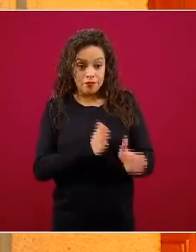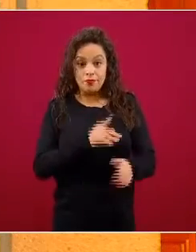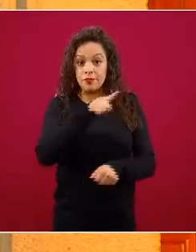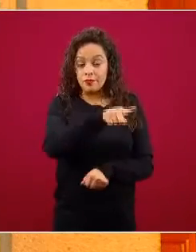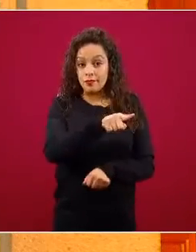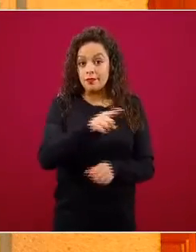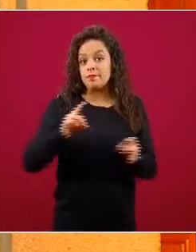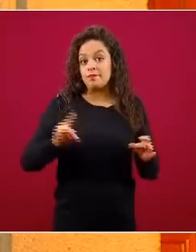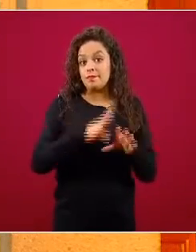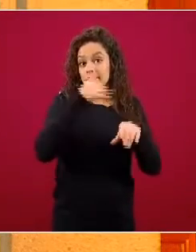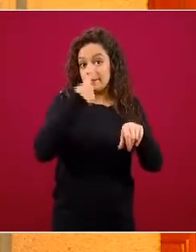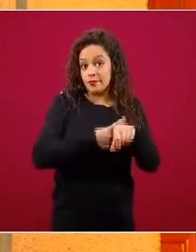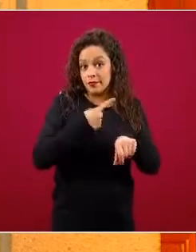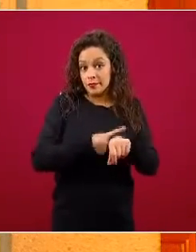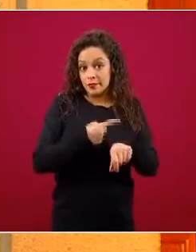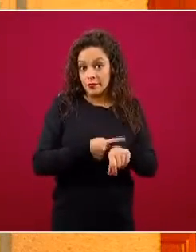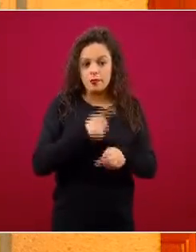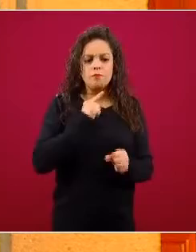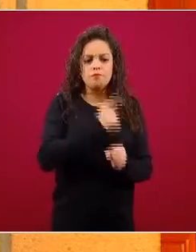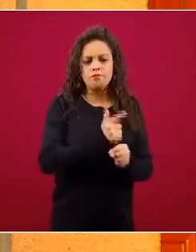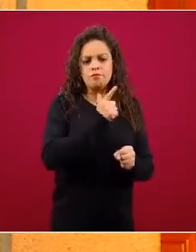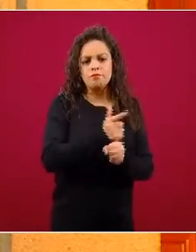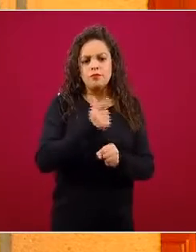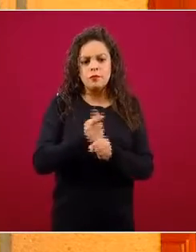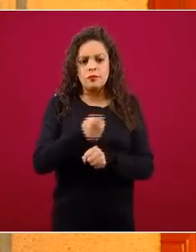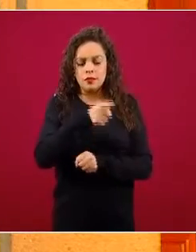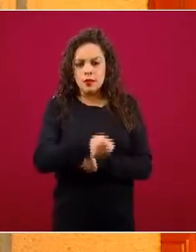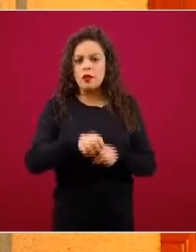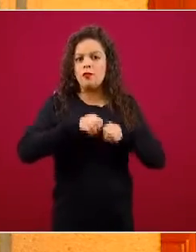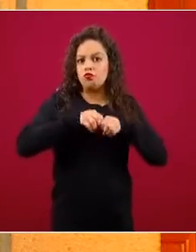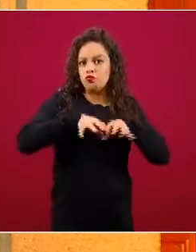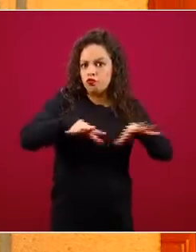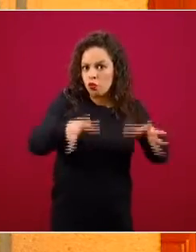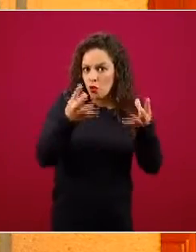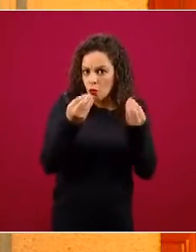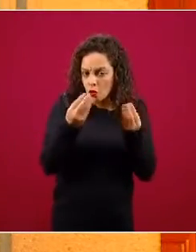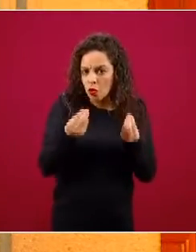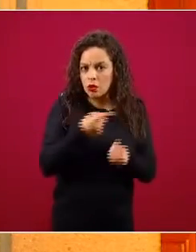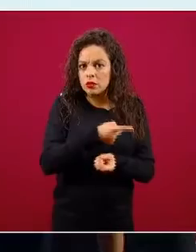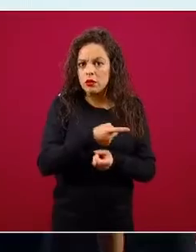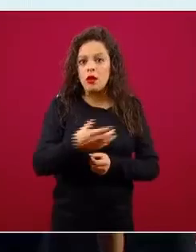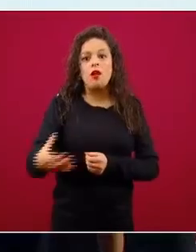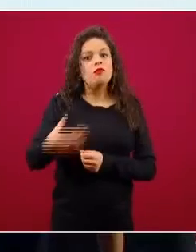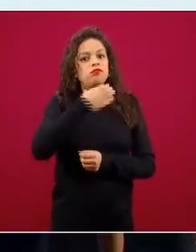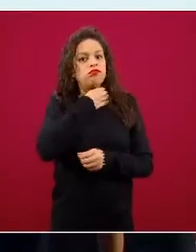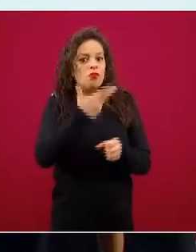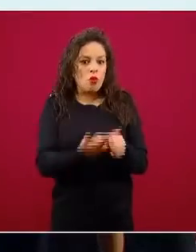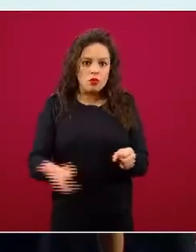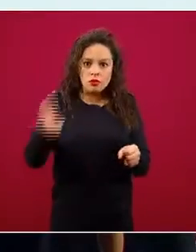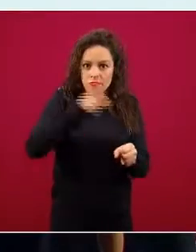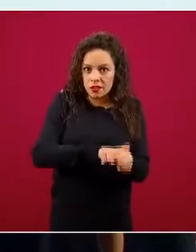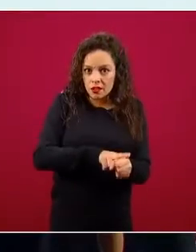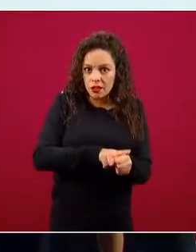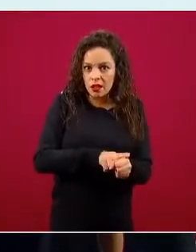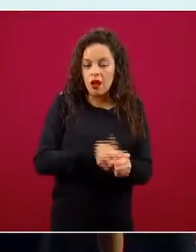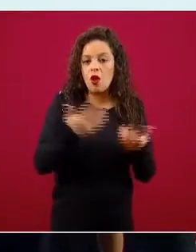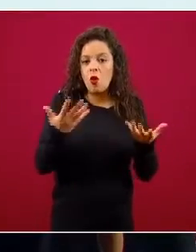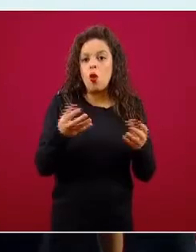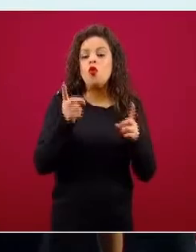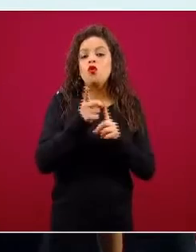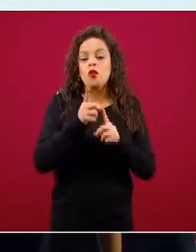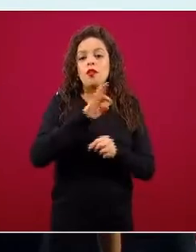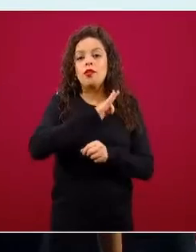de enfermedad para poder identificar si una enfermedad se propaga, si está saturando o no los hospitales, en dónde se pueden hacer